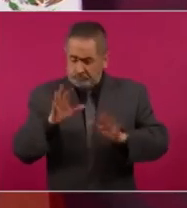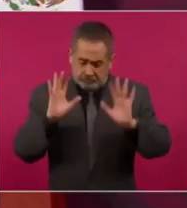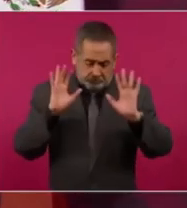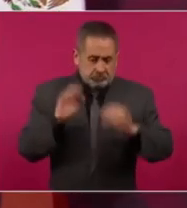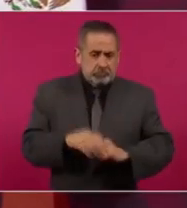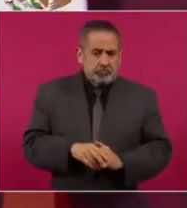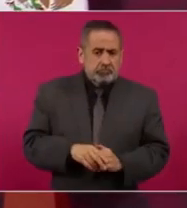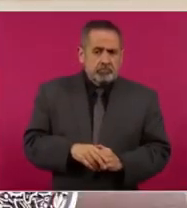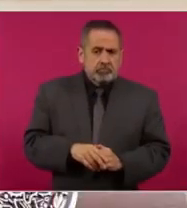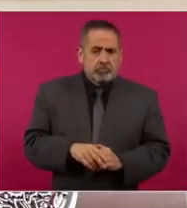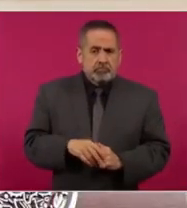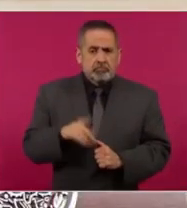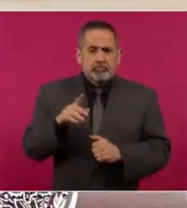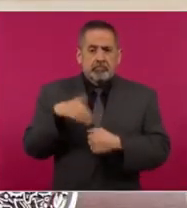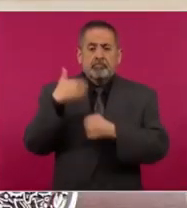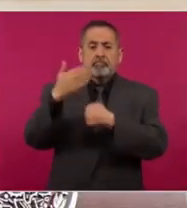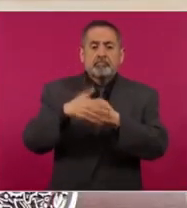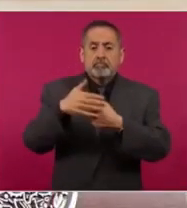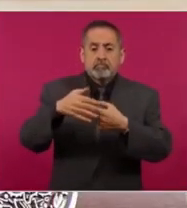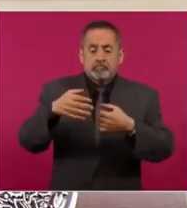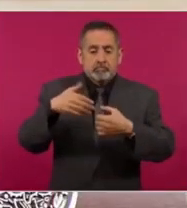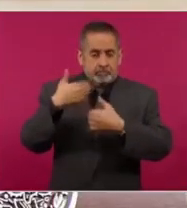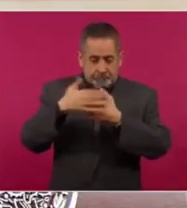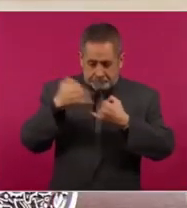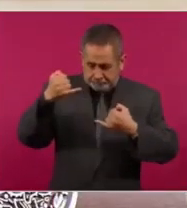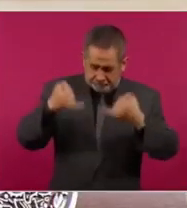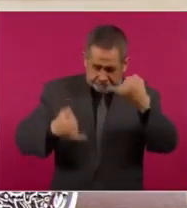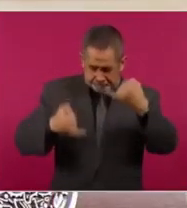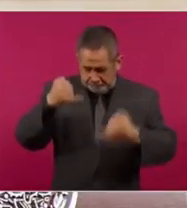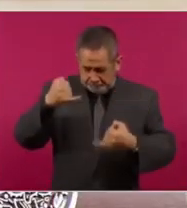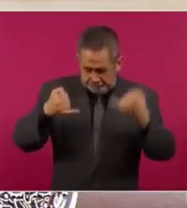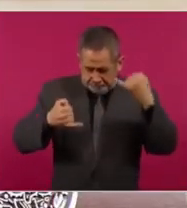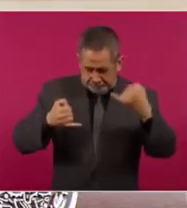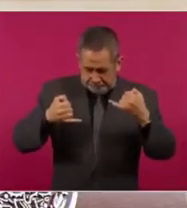para obtener un mandato judicial